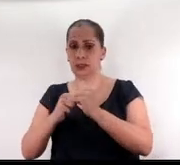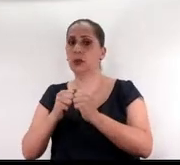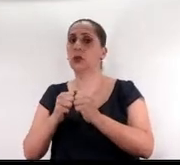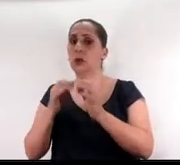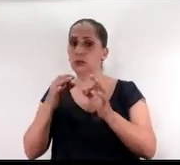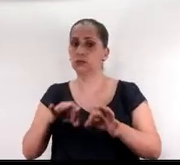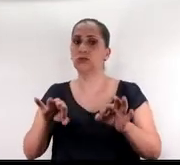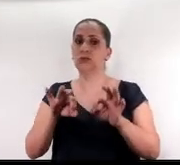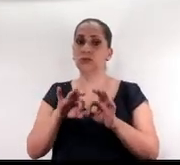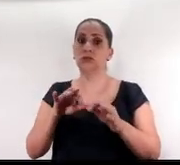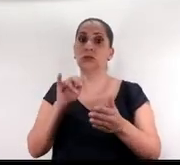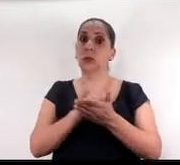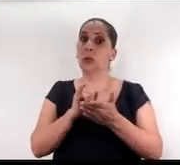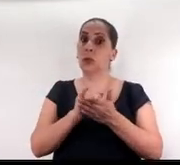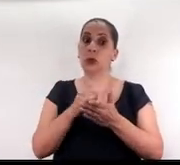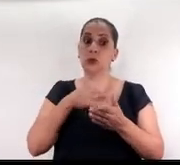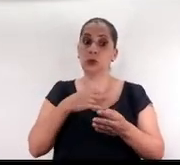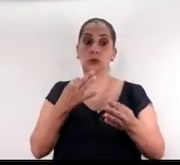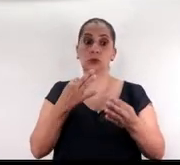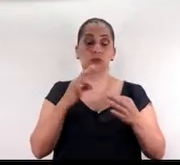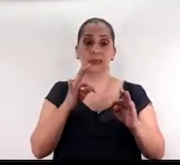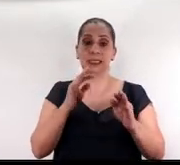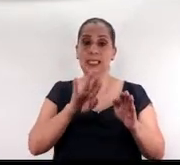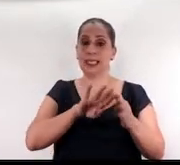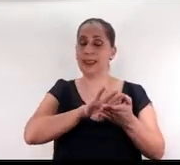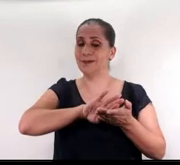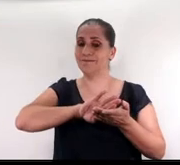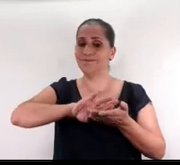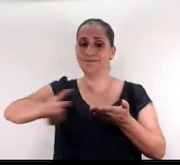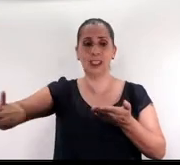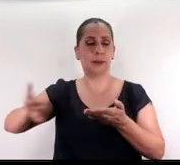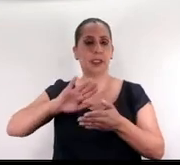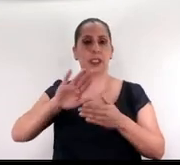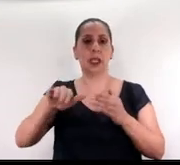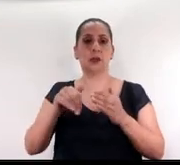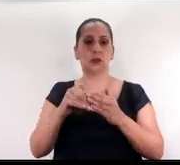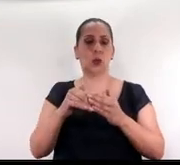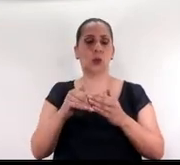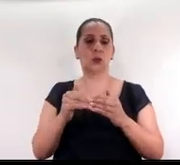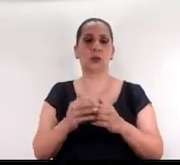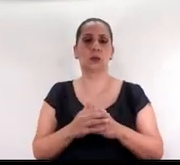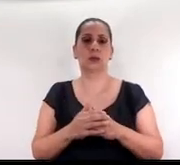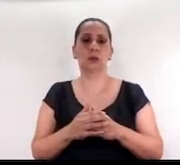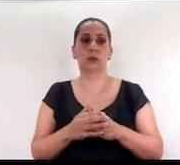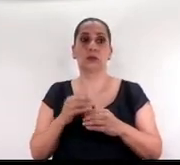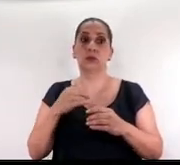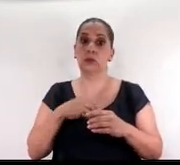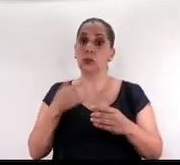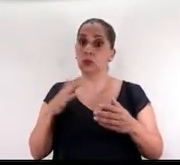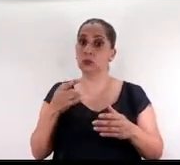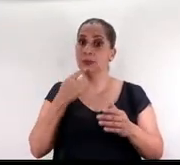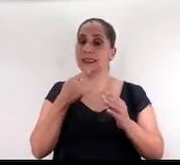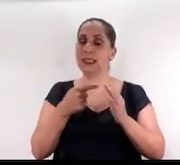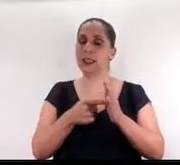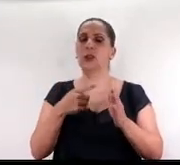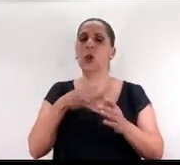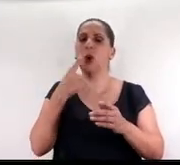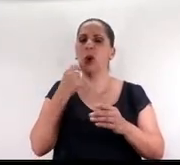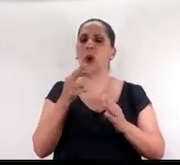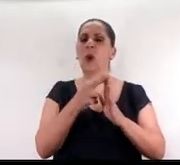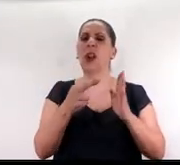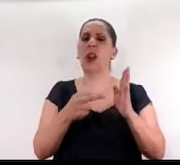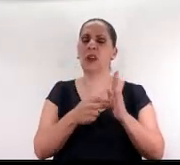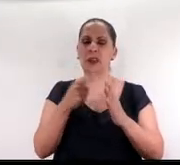tanto desbloquearía cualquier línea en esa dirección. Yo he señalado que creo más en la regla